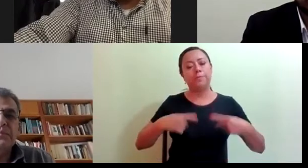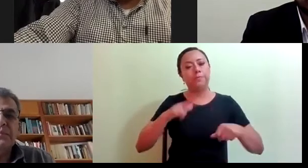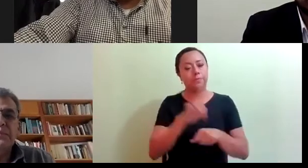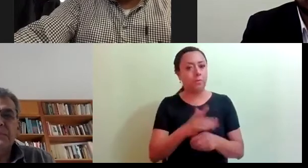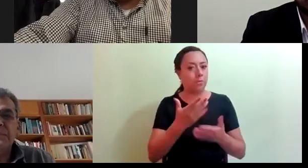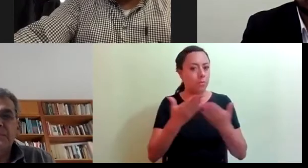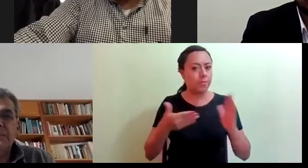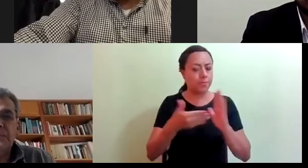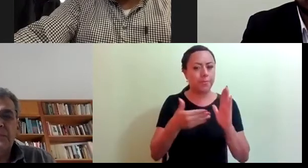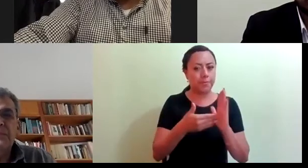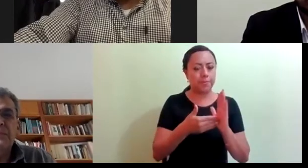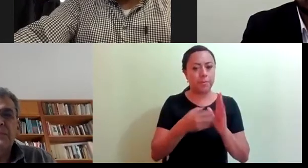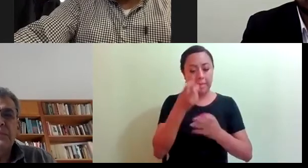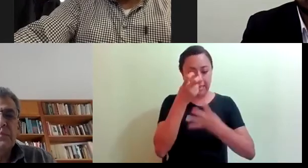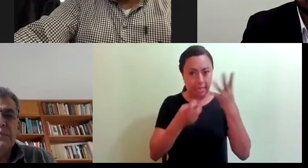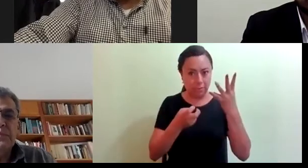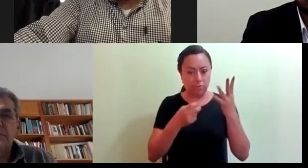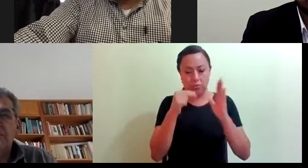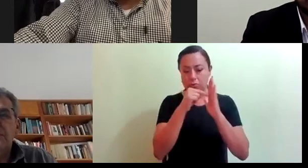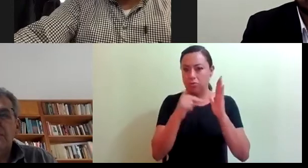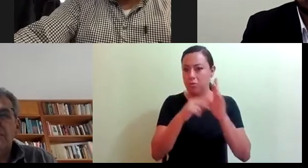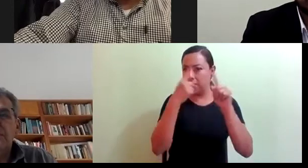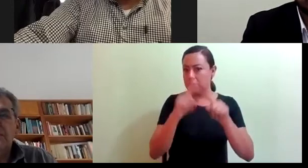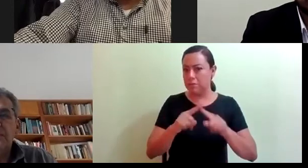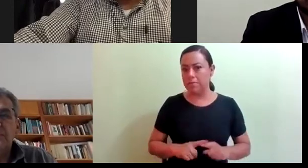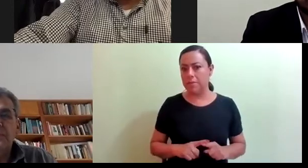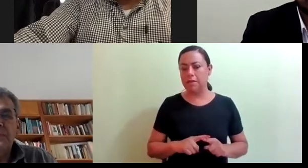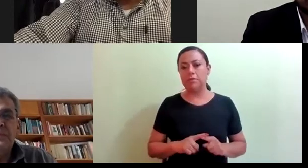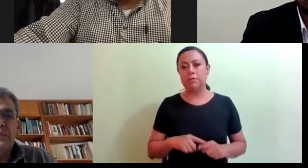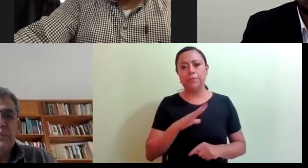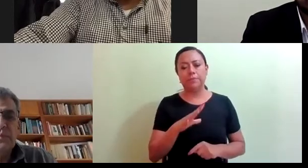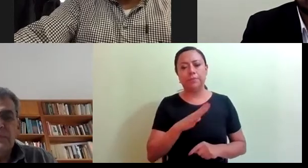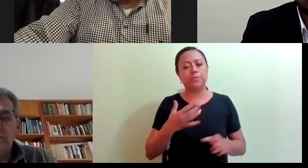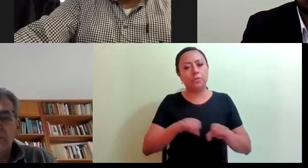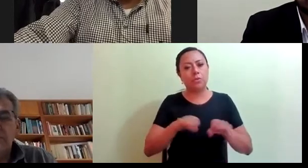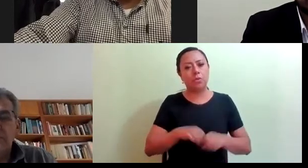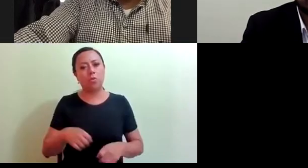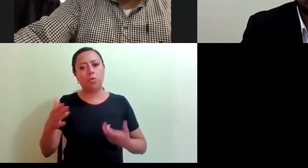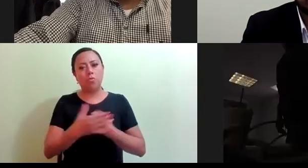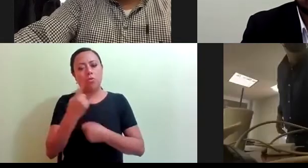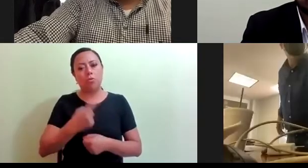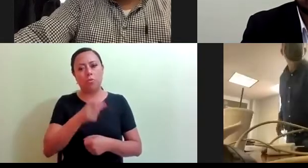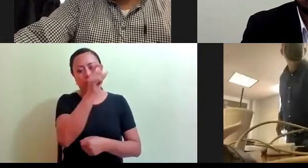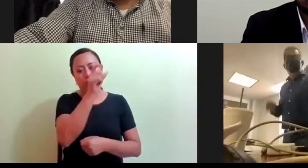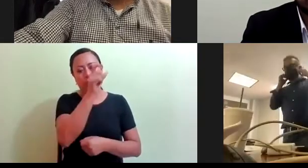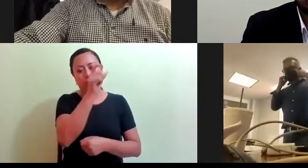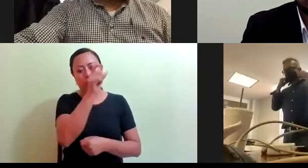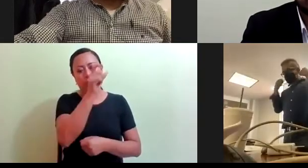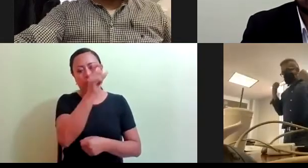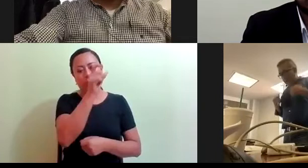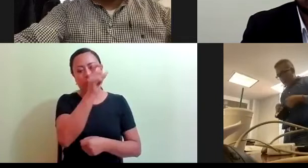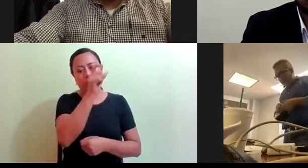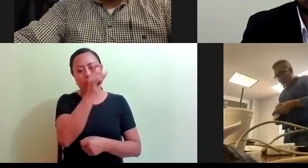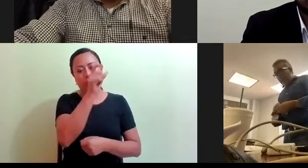el contenido de dichos preceptos normativos, así como la motivación correspondiente de la clasificación, se hicieron del conocimiento de los integrantes